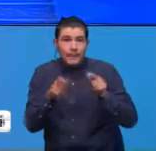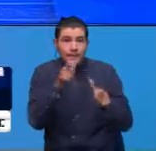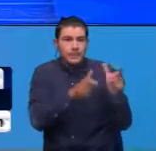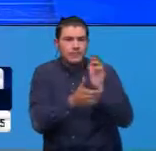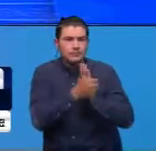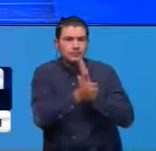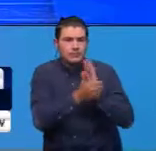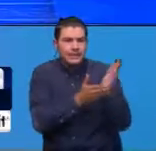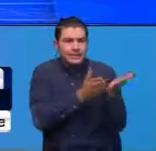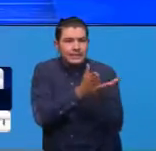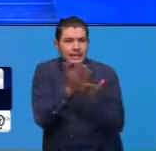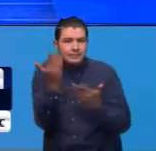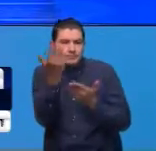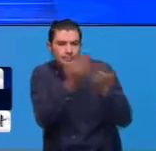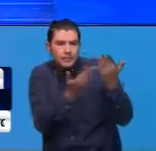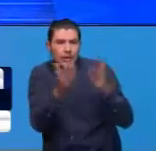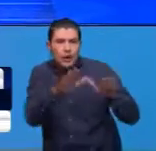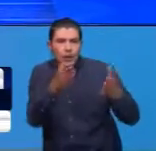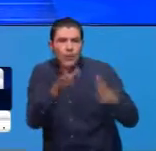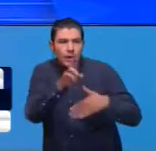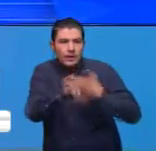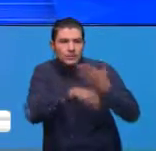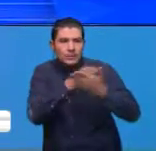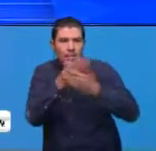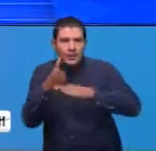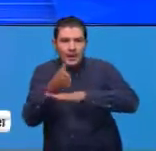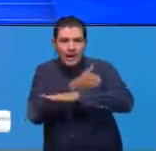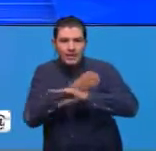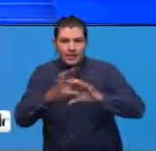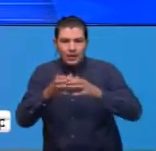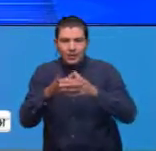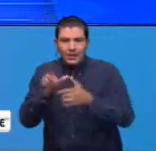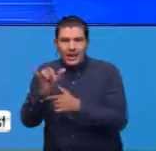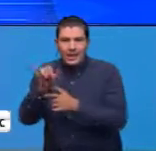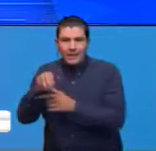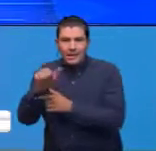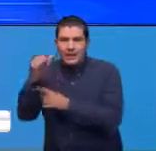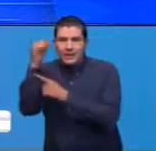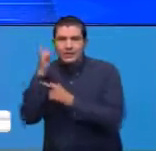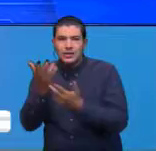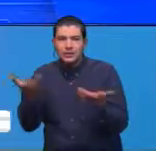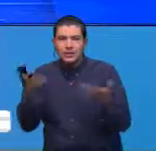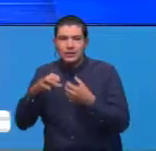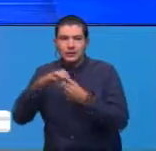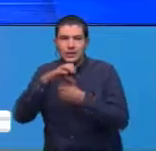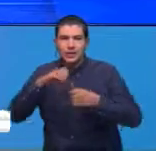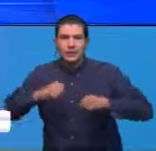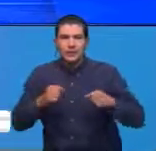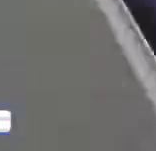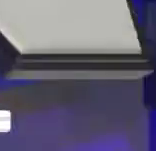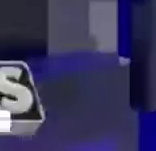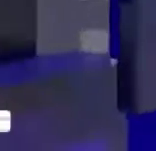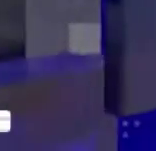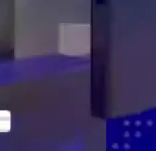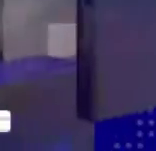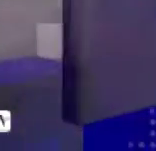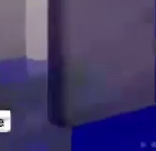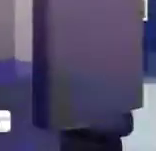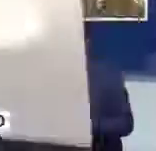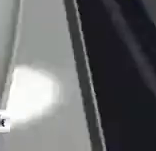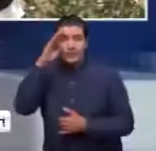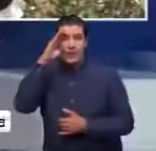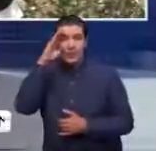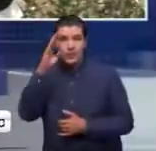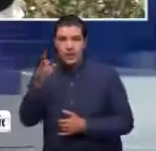análisis sobre con el resultado de la reunión del Grupo de Lima ayer en Bogotá. Pues precisamente a esa hora saludamos a Pilar Velázquez, quien desde el